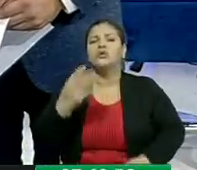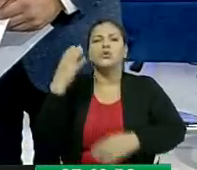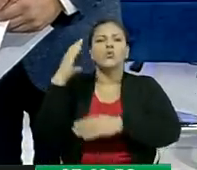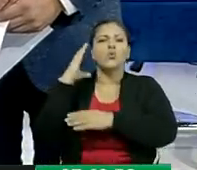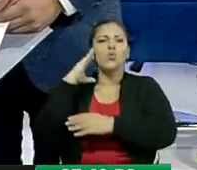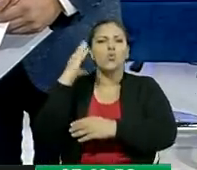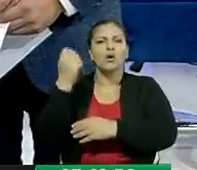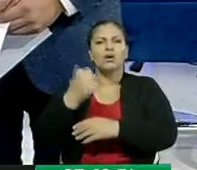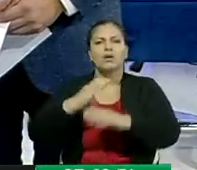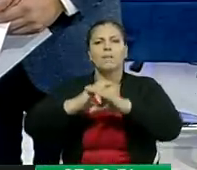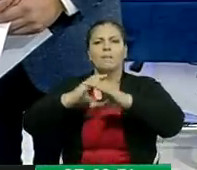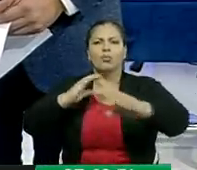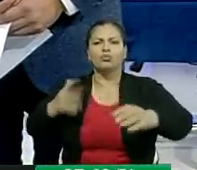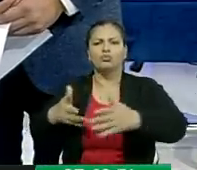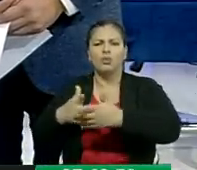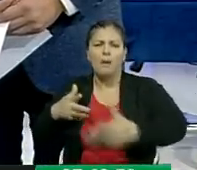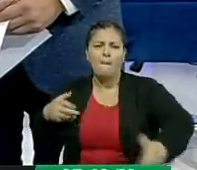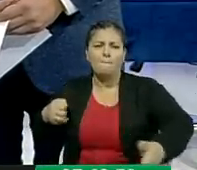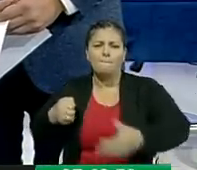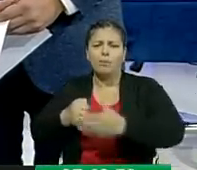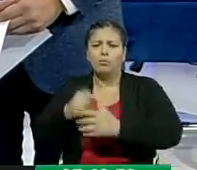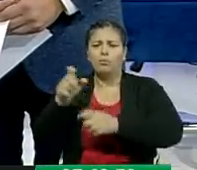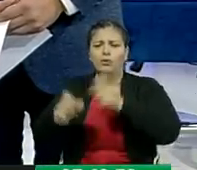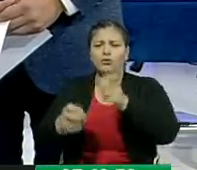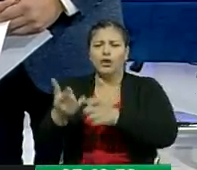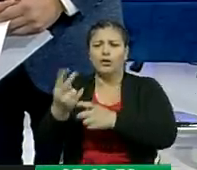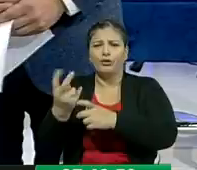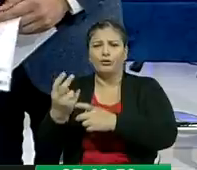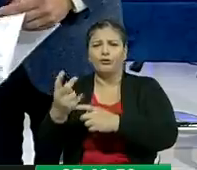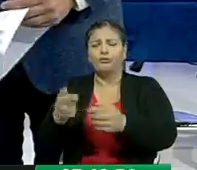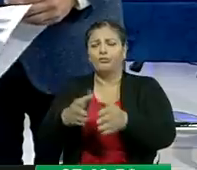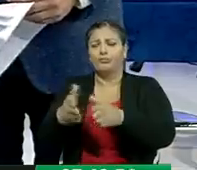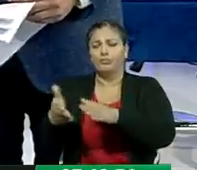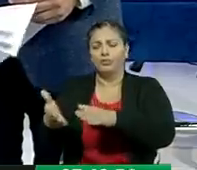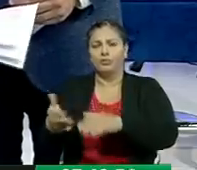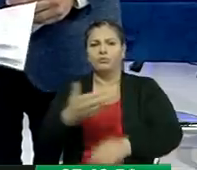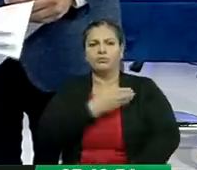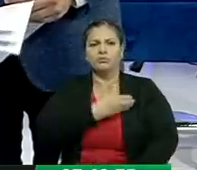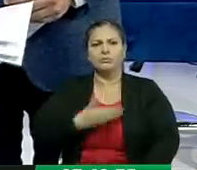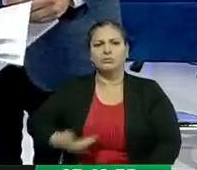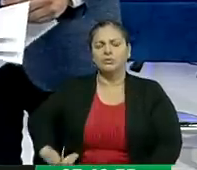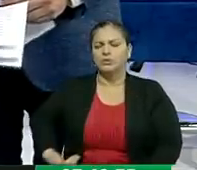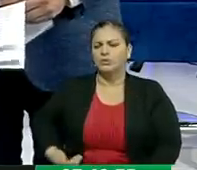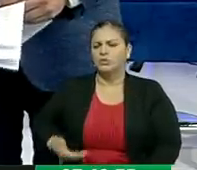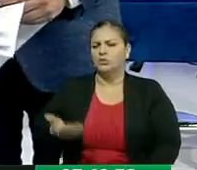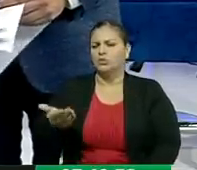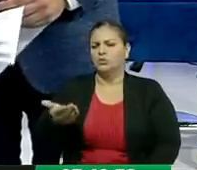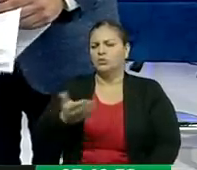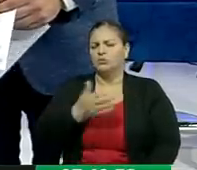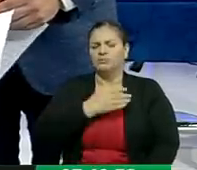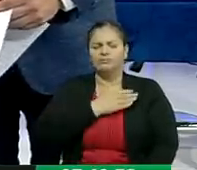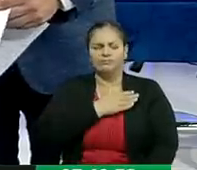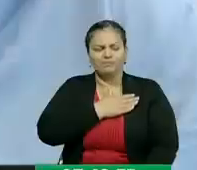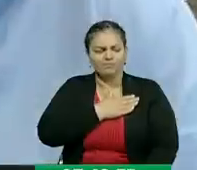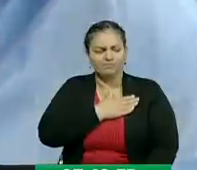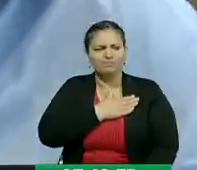vida 12 hinchas del Barcelona Sporting Club. Expresó su solidaridad para con los deudos.